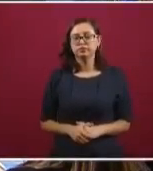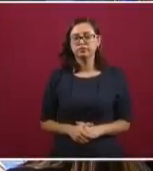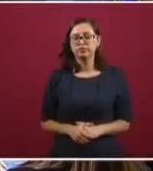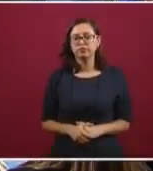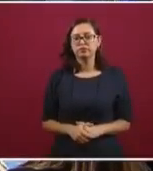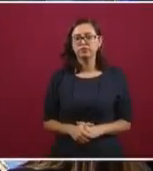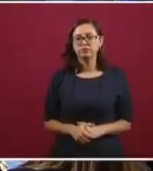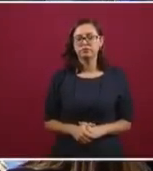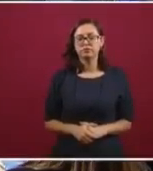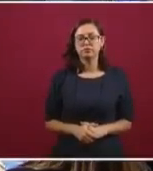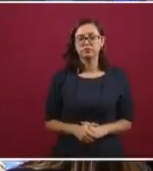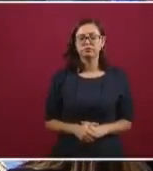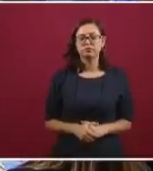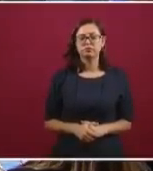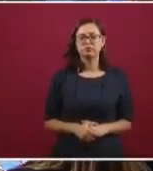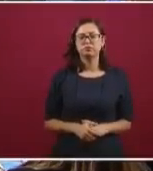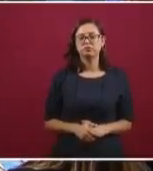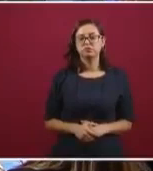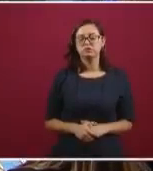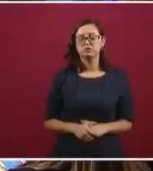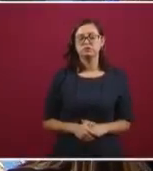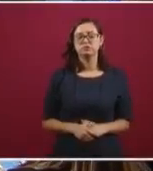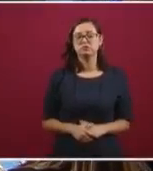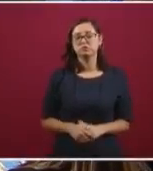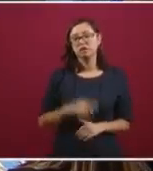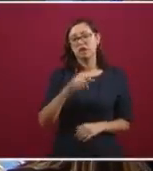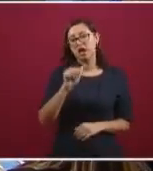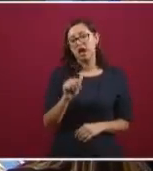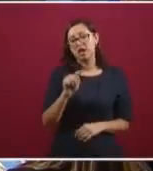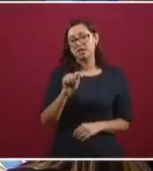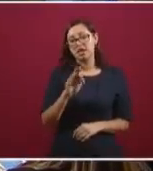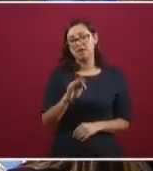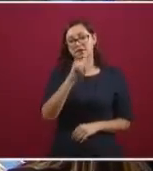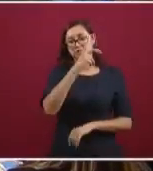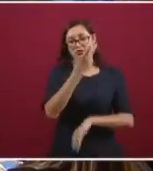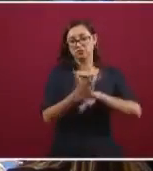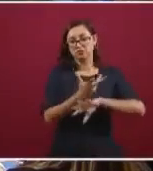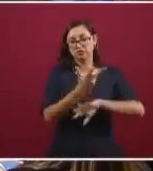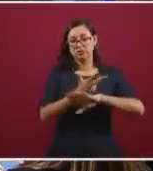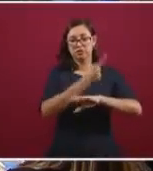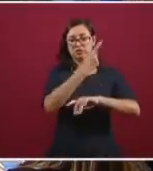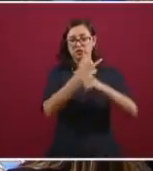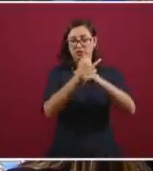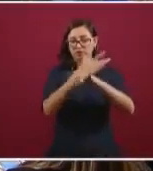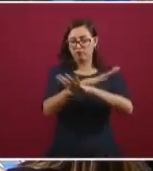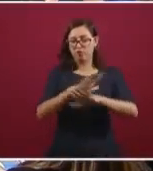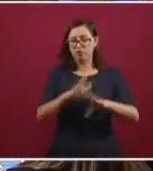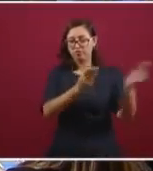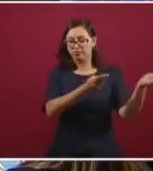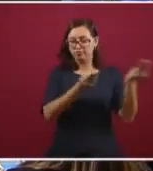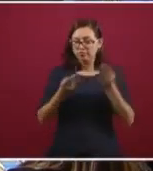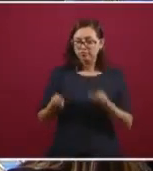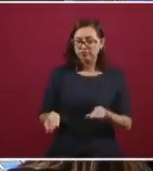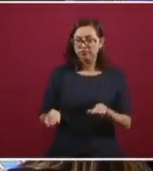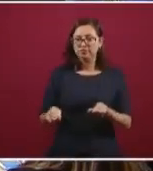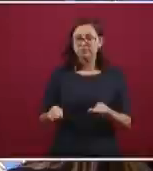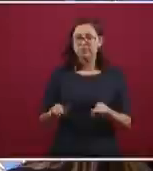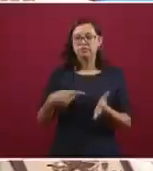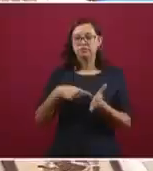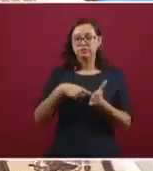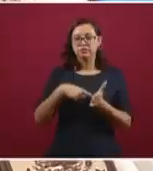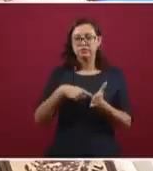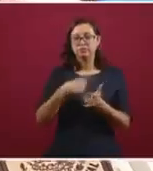Esta es información, la fuente es el ATF de Estados Unidos, donde